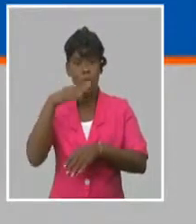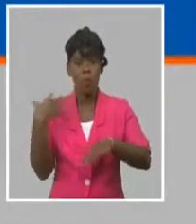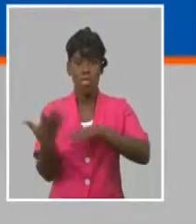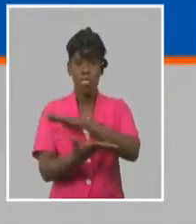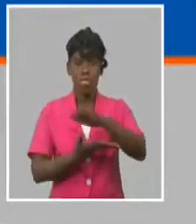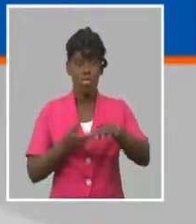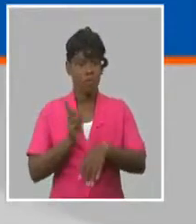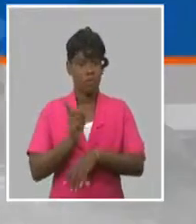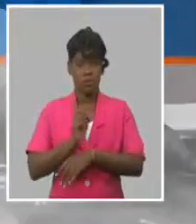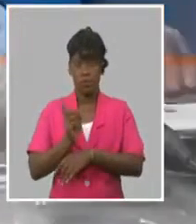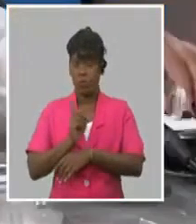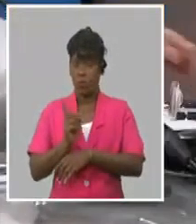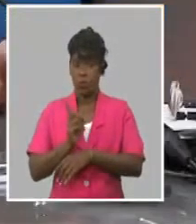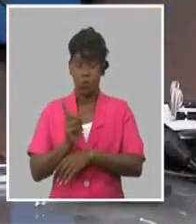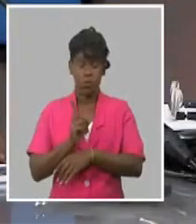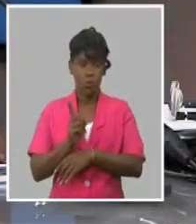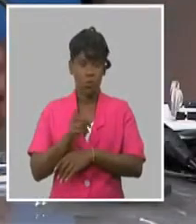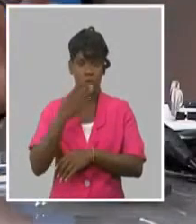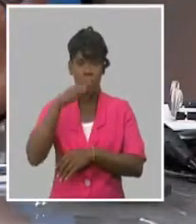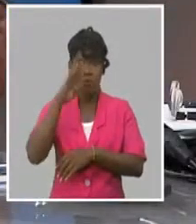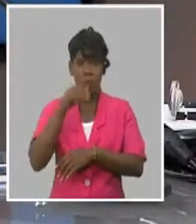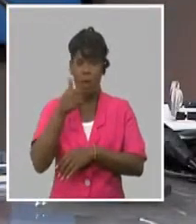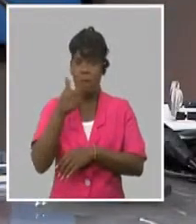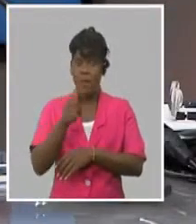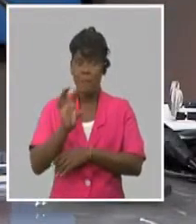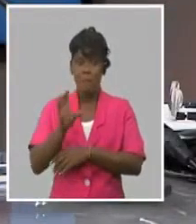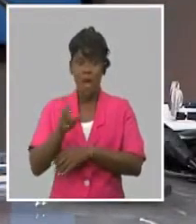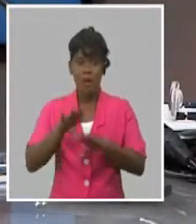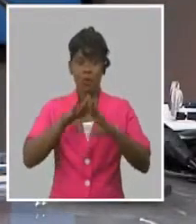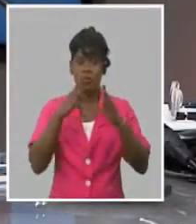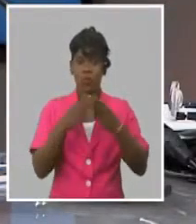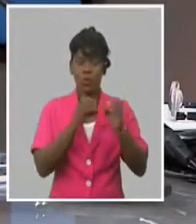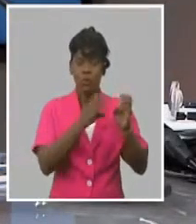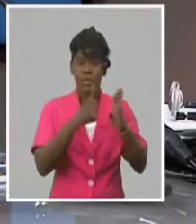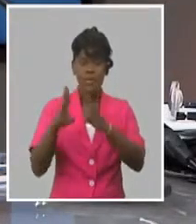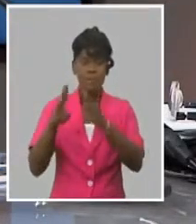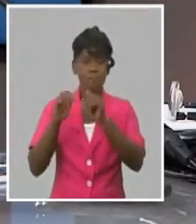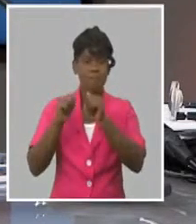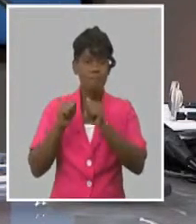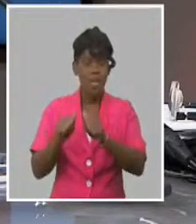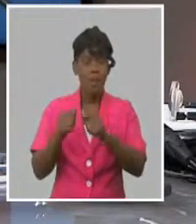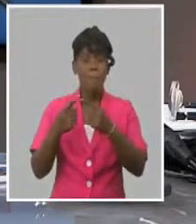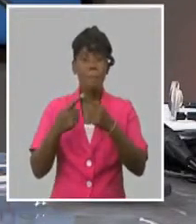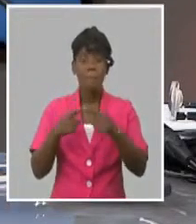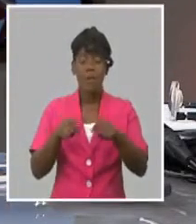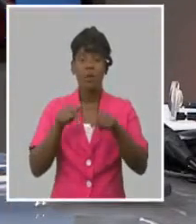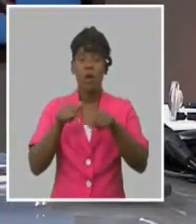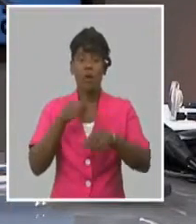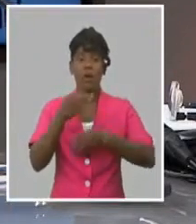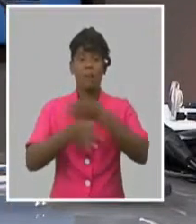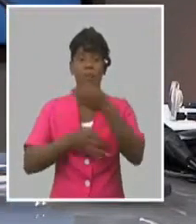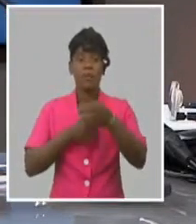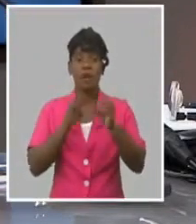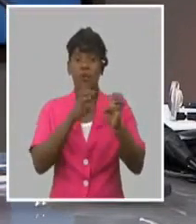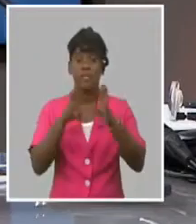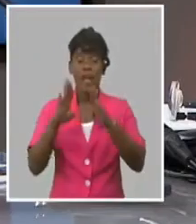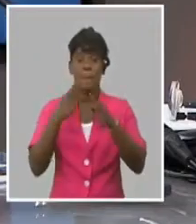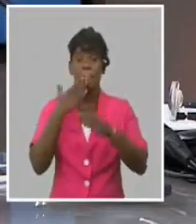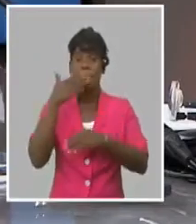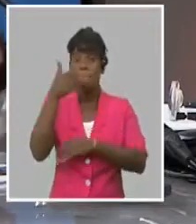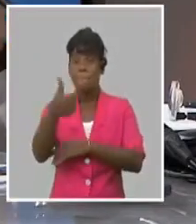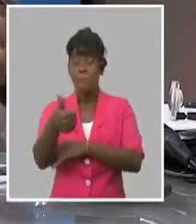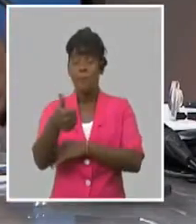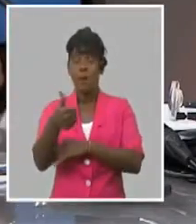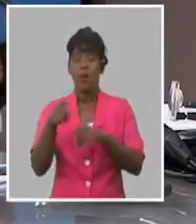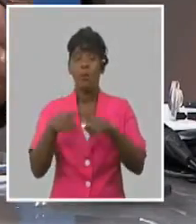las finanzas públicas, ni mucho menos. Pero bueno, es una manera de expresarlo,